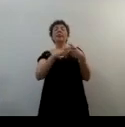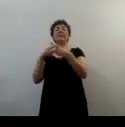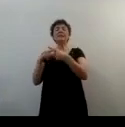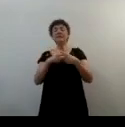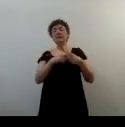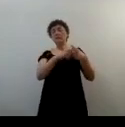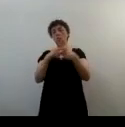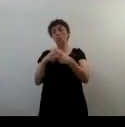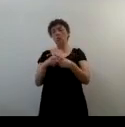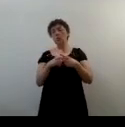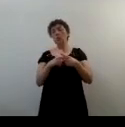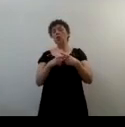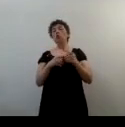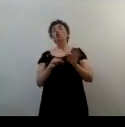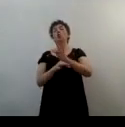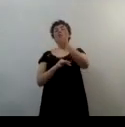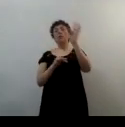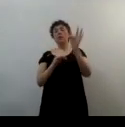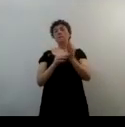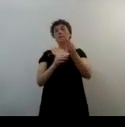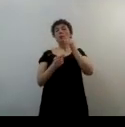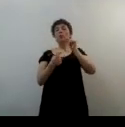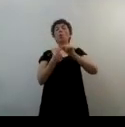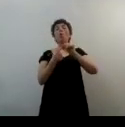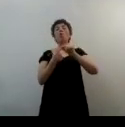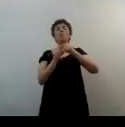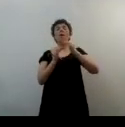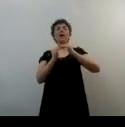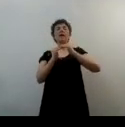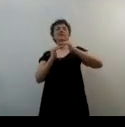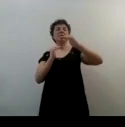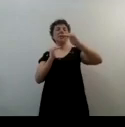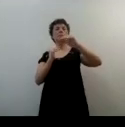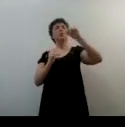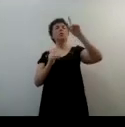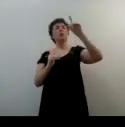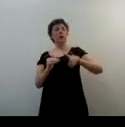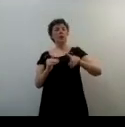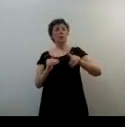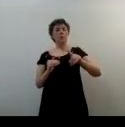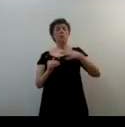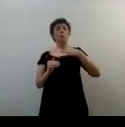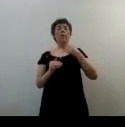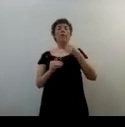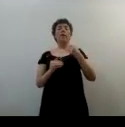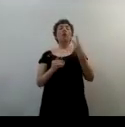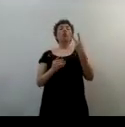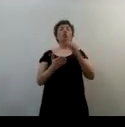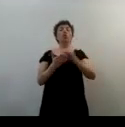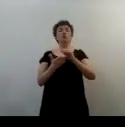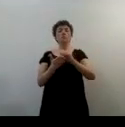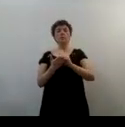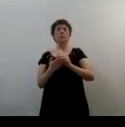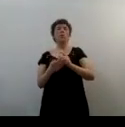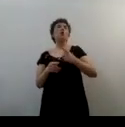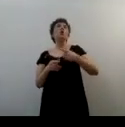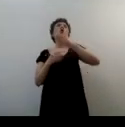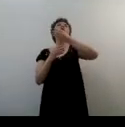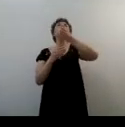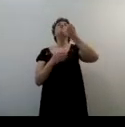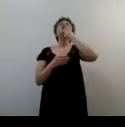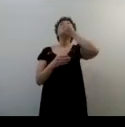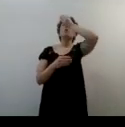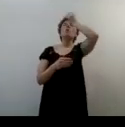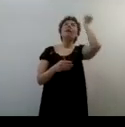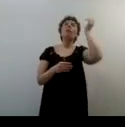mejor, porque así va a tener la glucemia más estable, pero también lo puede dividir en 2 tomas. Que se me olvida la fruta o que no he comprado o